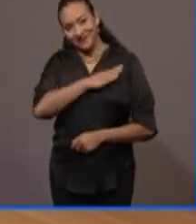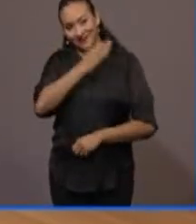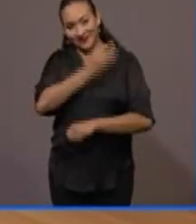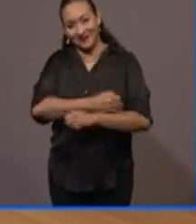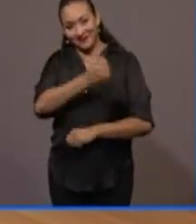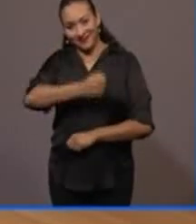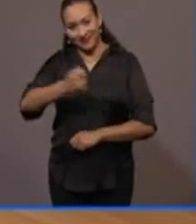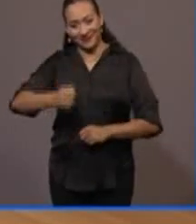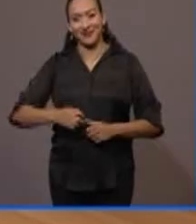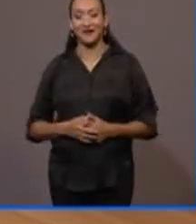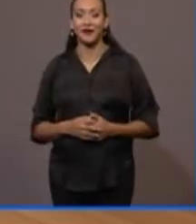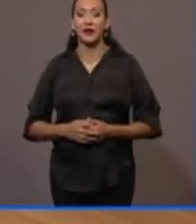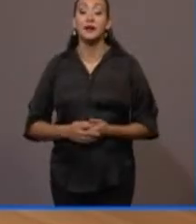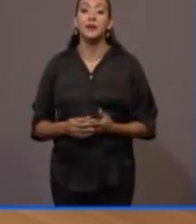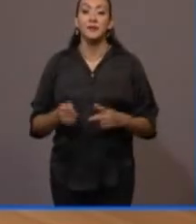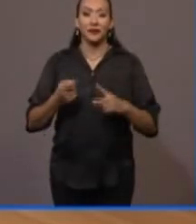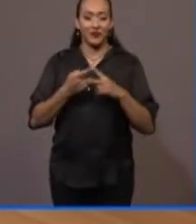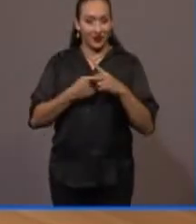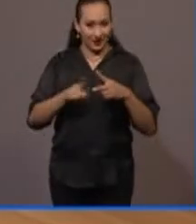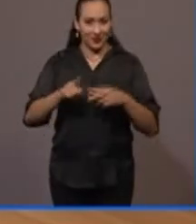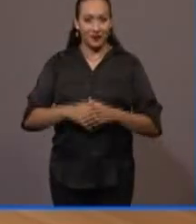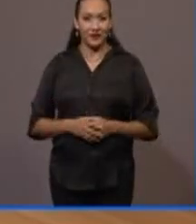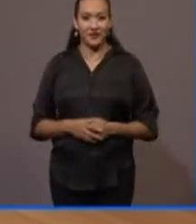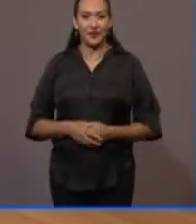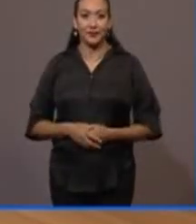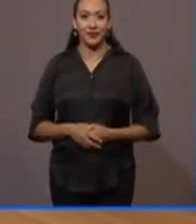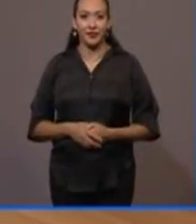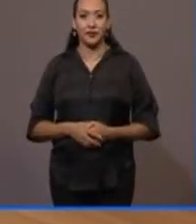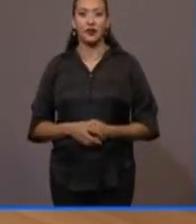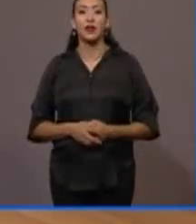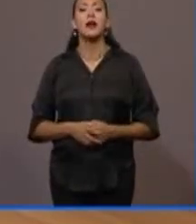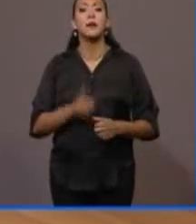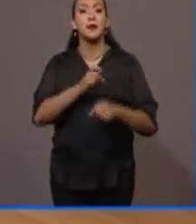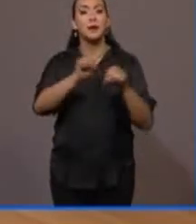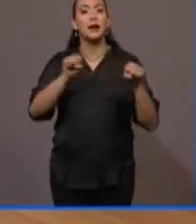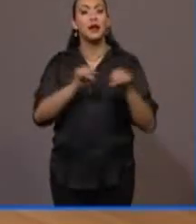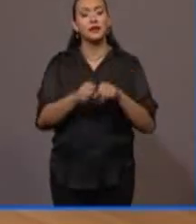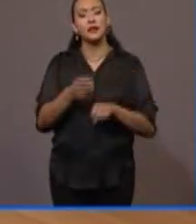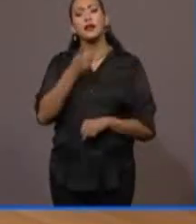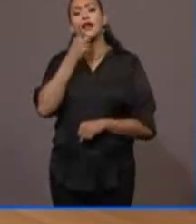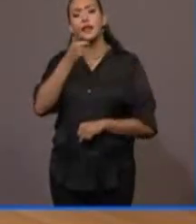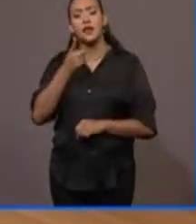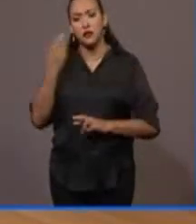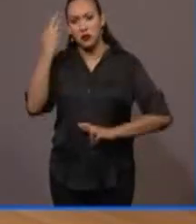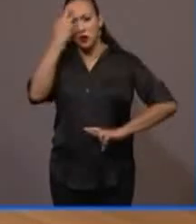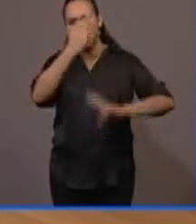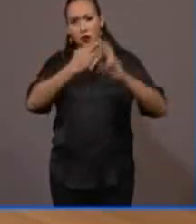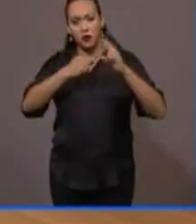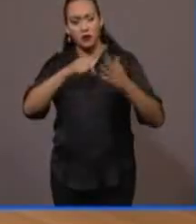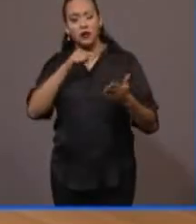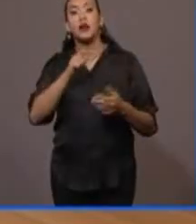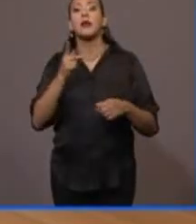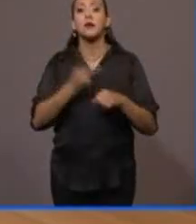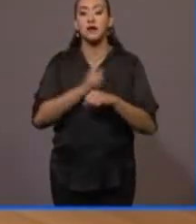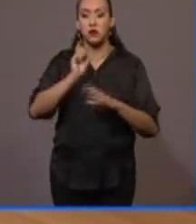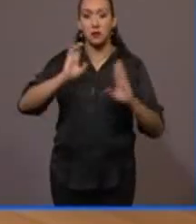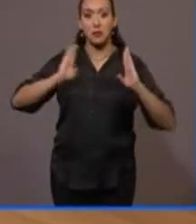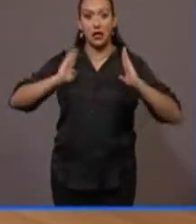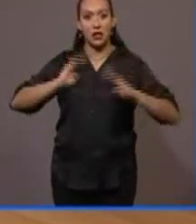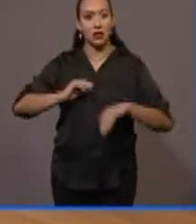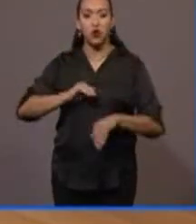señas mexicana. Vámonos con las noticias. La primera sala de la Corte abordó el delito de insubordinación